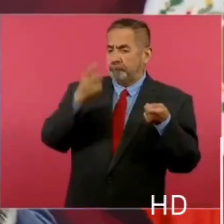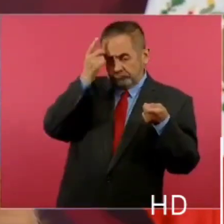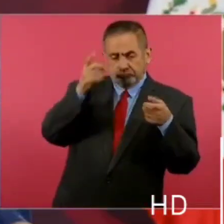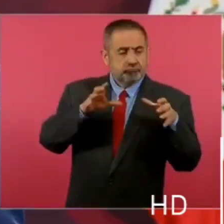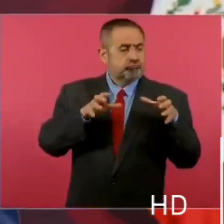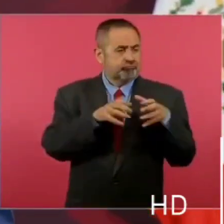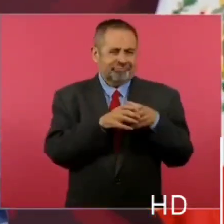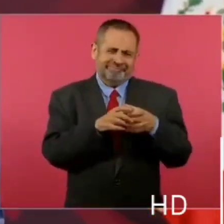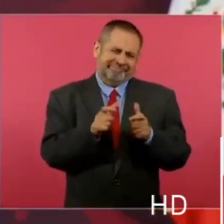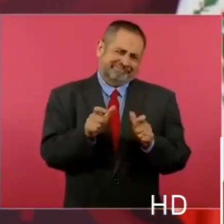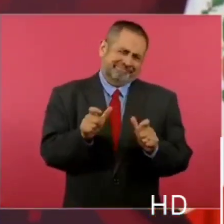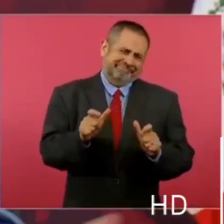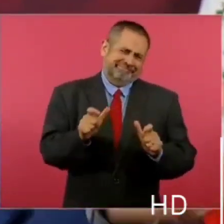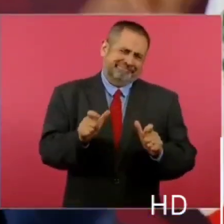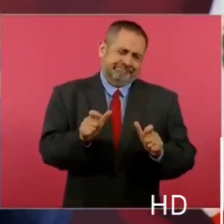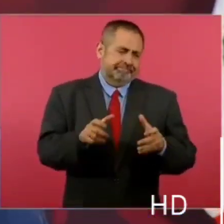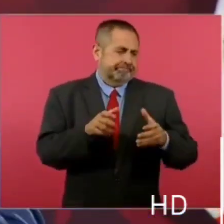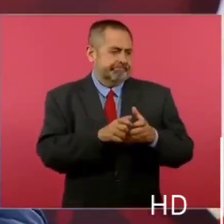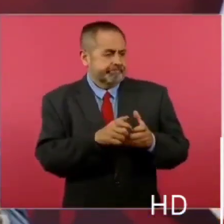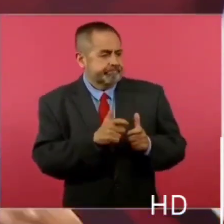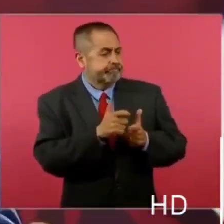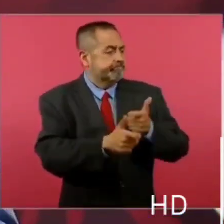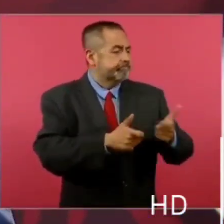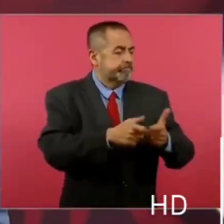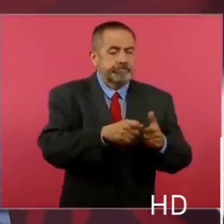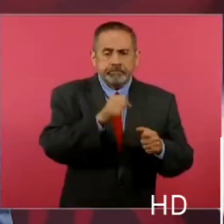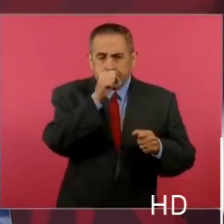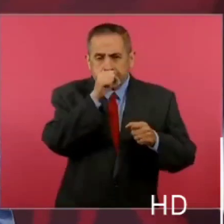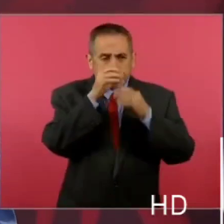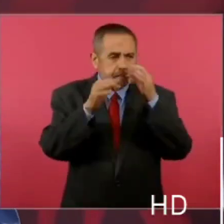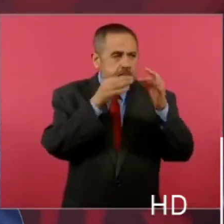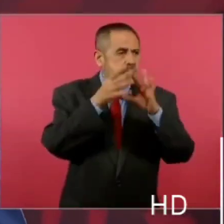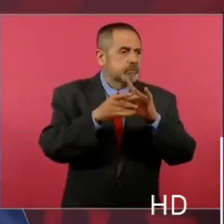su dinero, con sus medios de información,